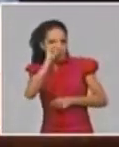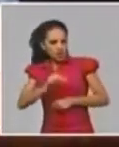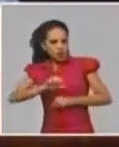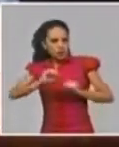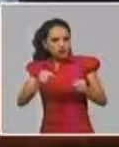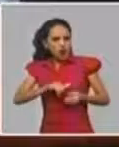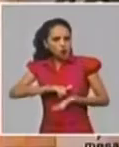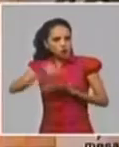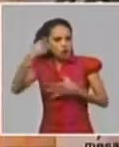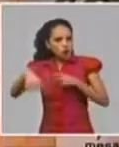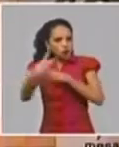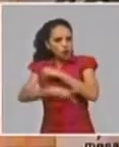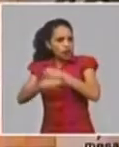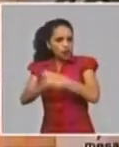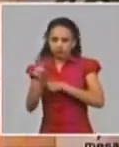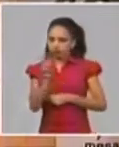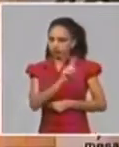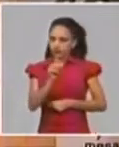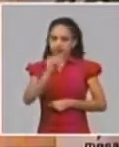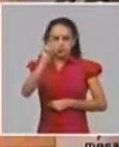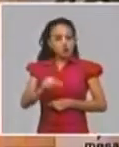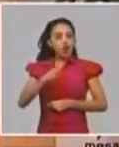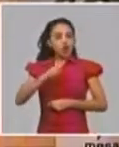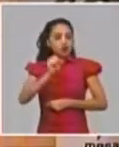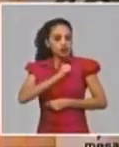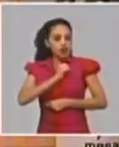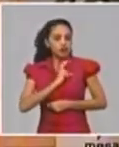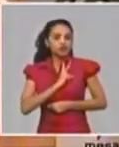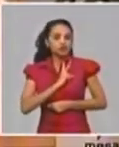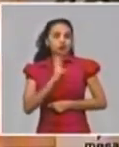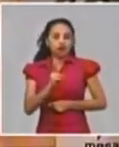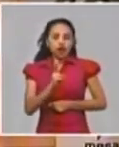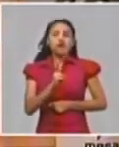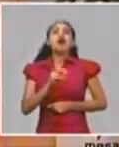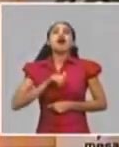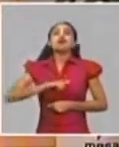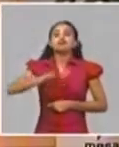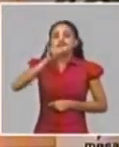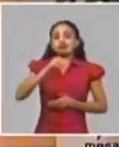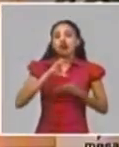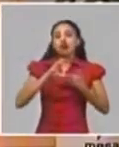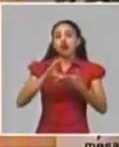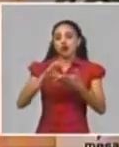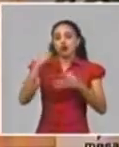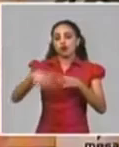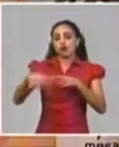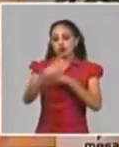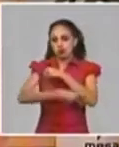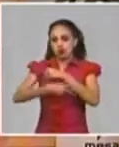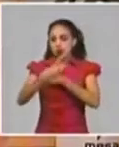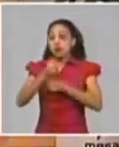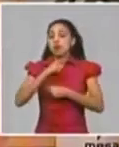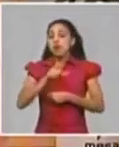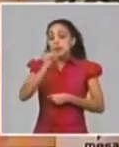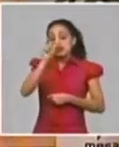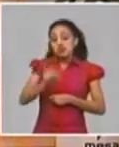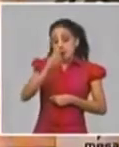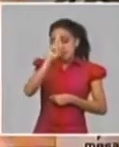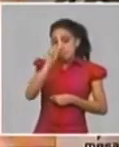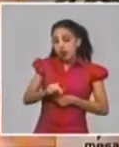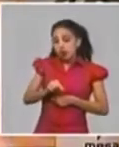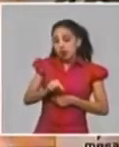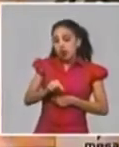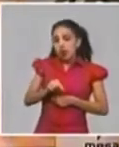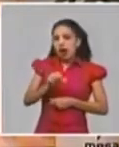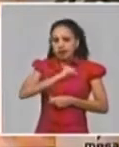obligado. Incluso nosotros hemos tenido colaboradores que han estado en nuestra unidad de colaboración y se ha presentado un problema personal de última